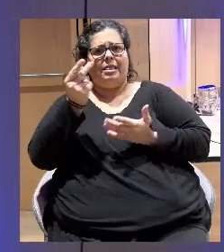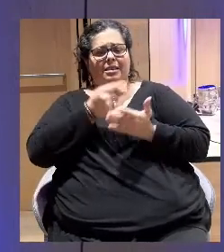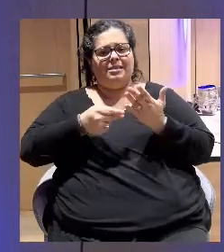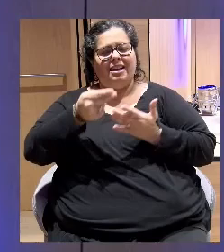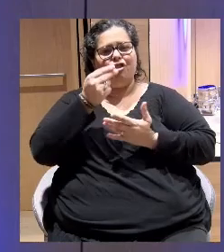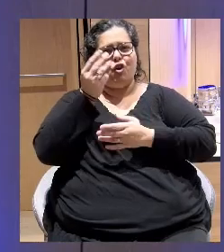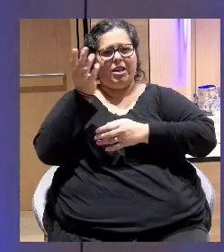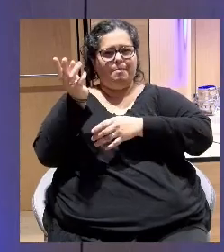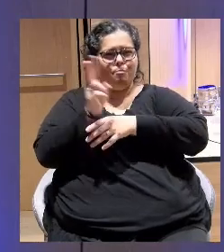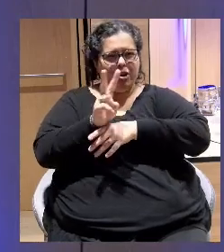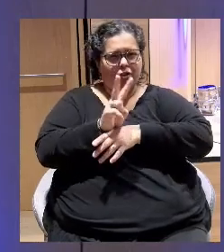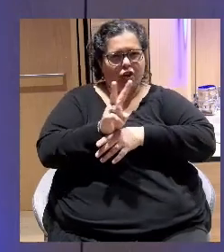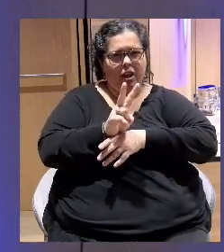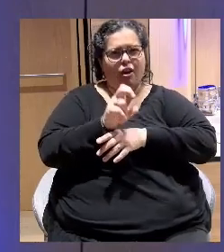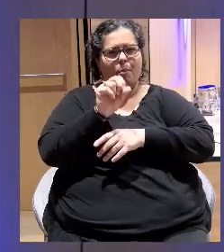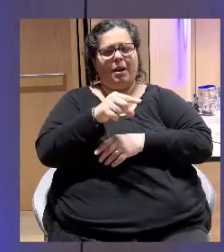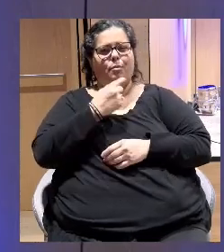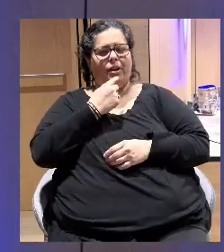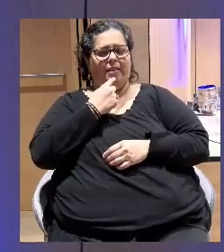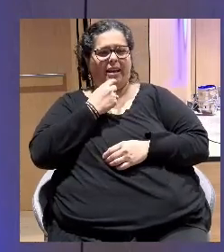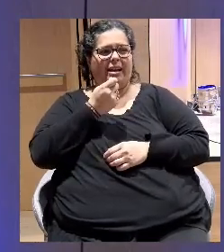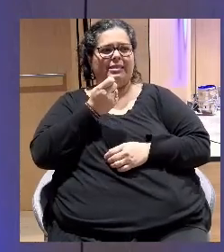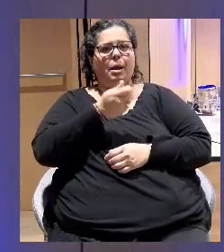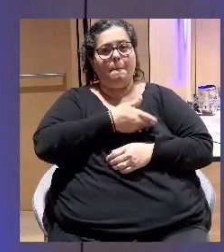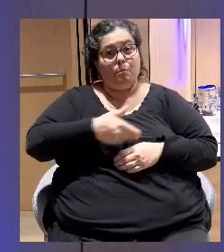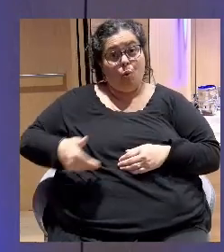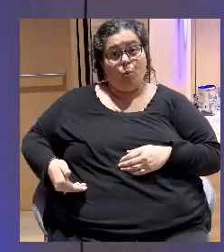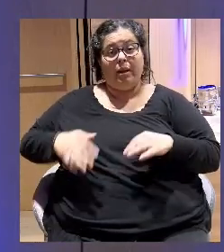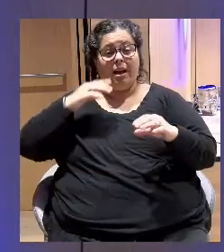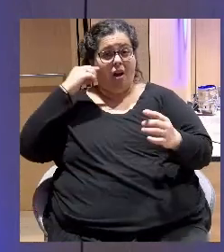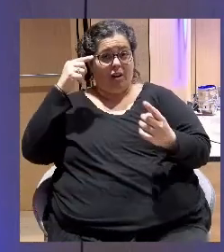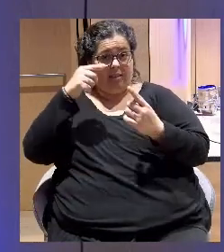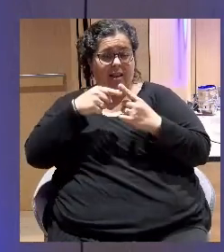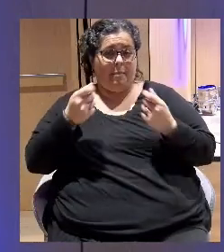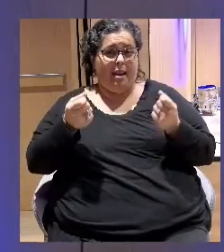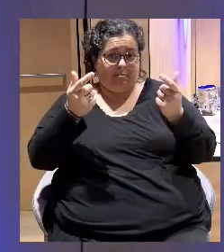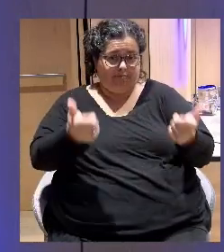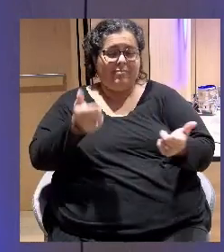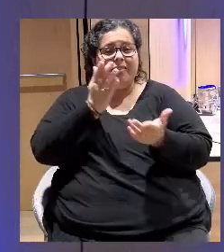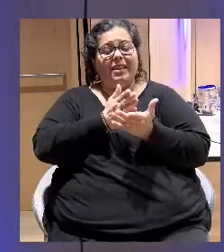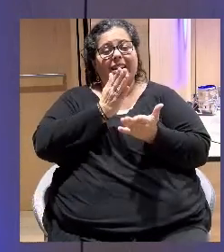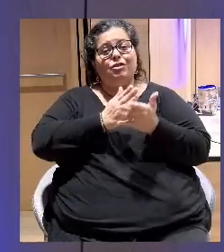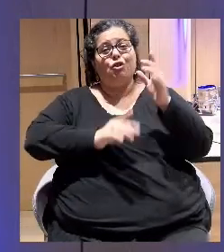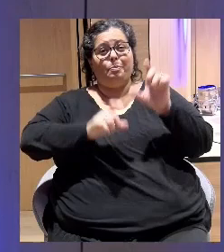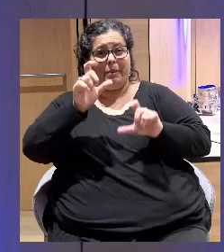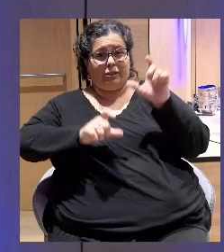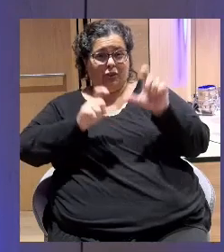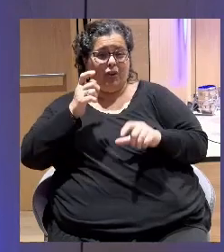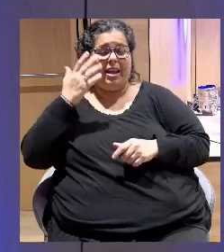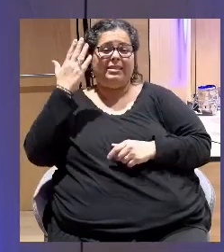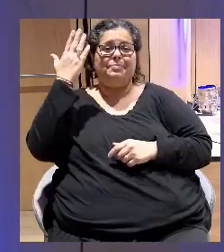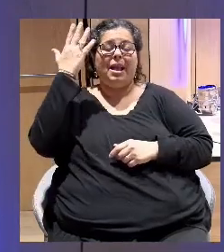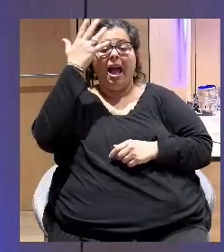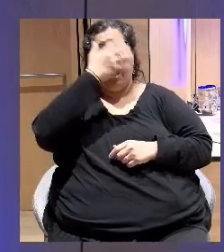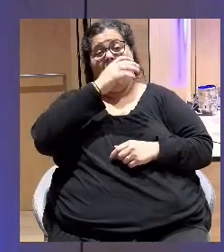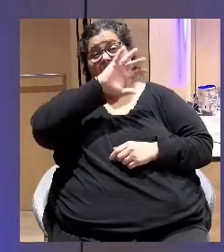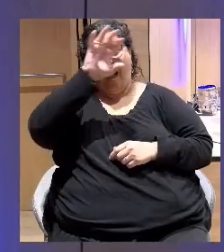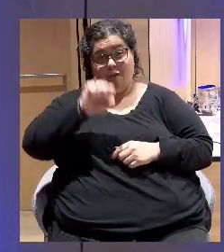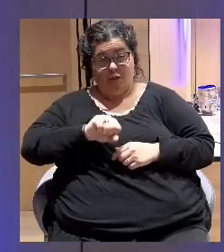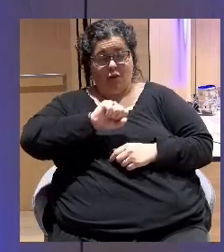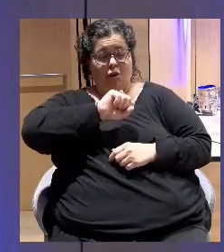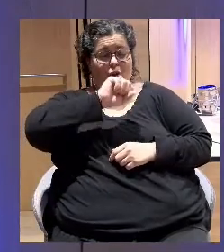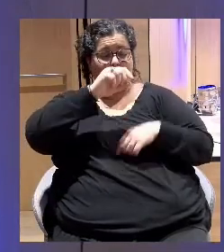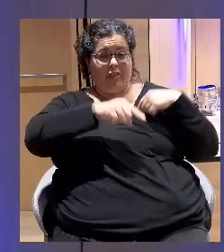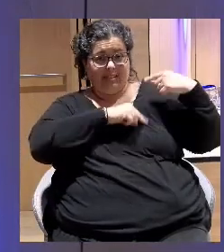públicas orientadas a garantizar los derechos de las personas afrodescendientes en la región. El evento está